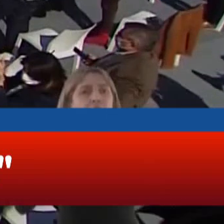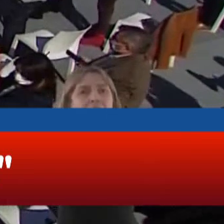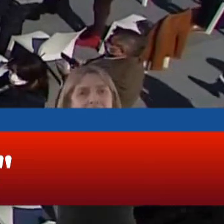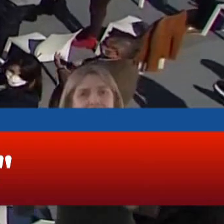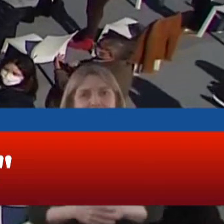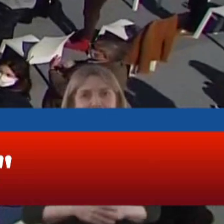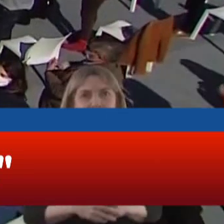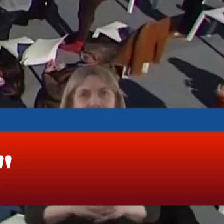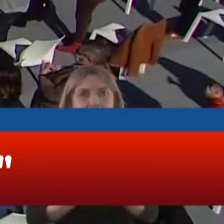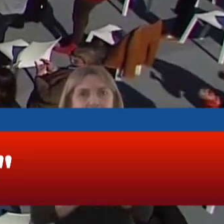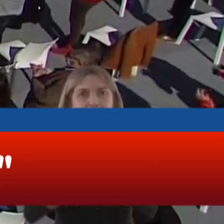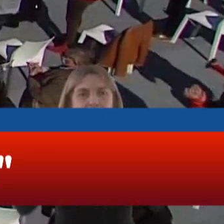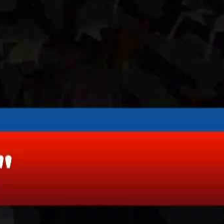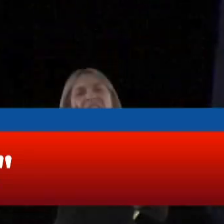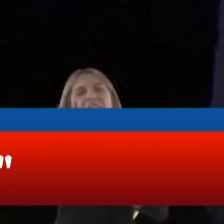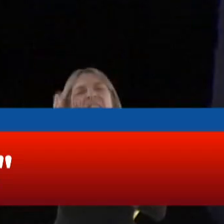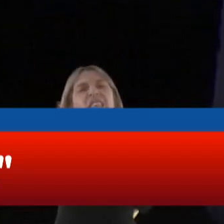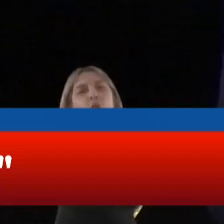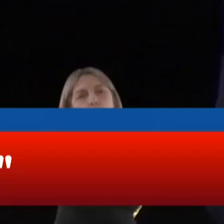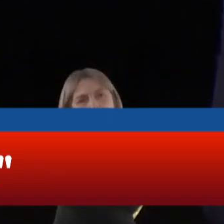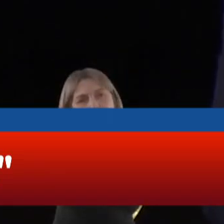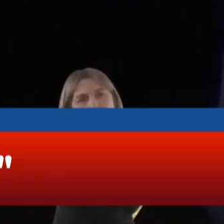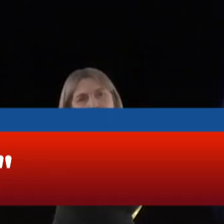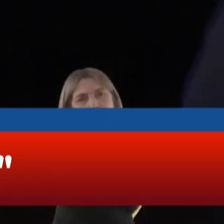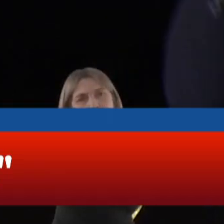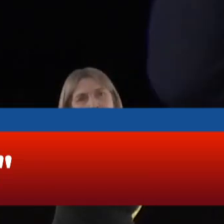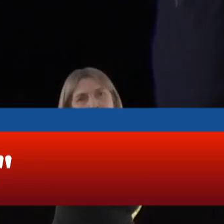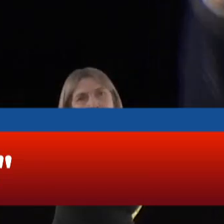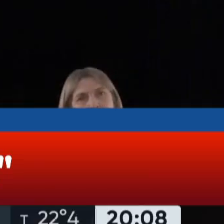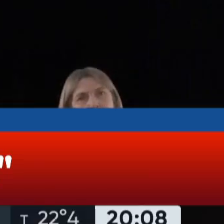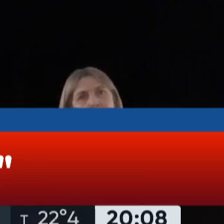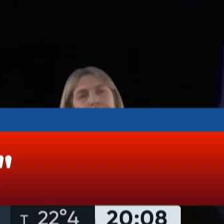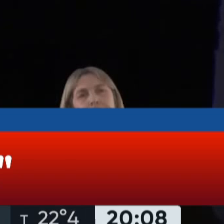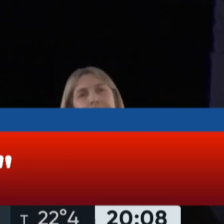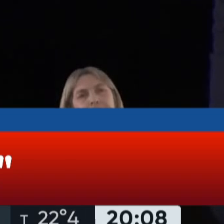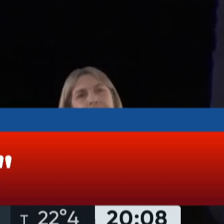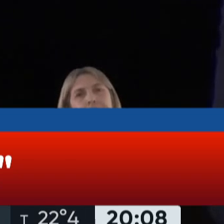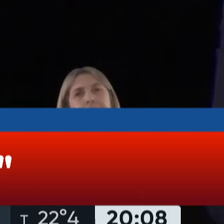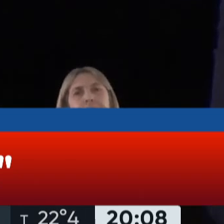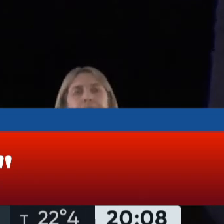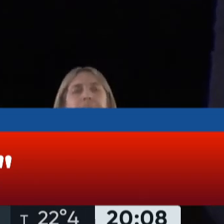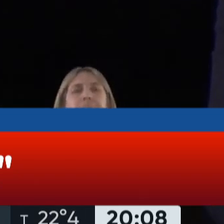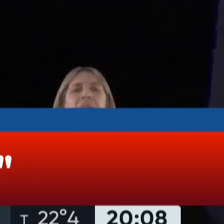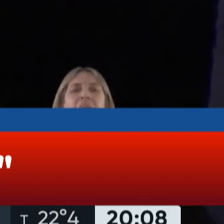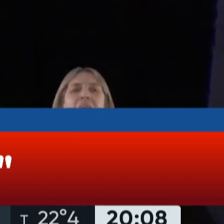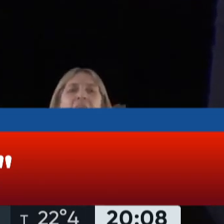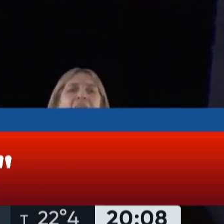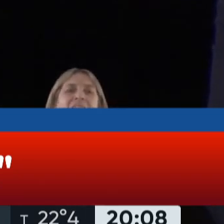todo esto. Debí disculparme por una cena que no debió haberse